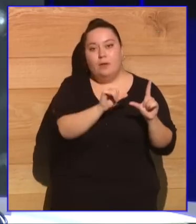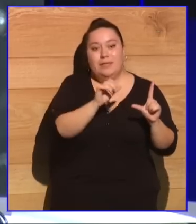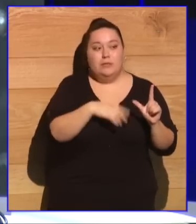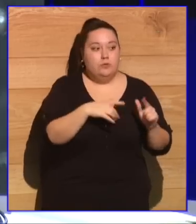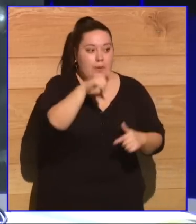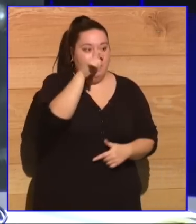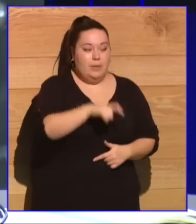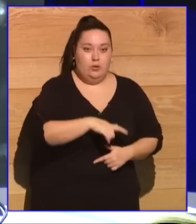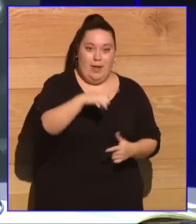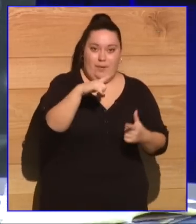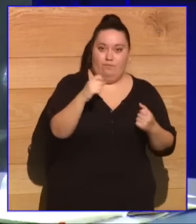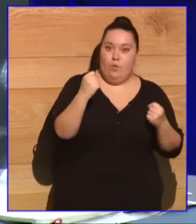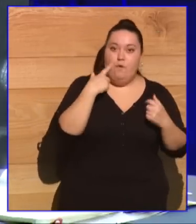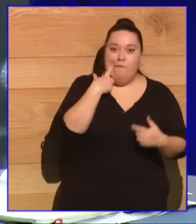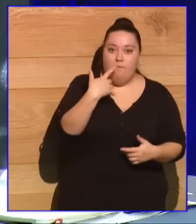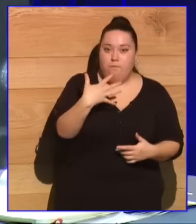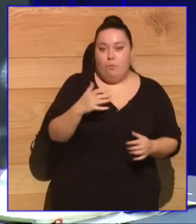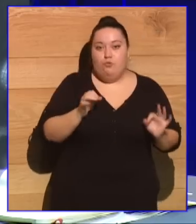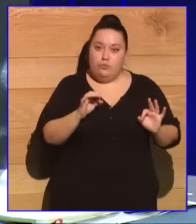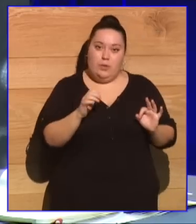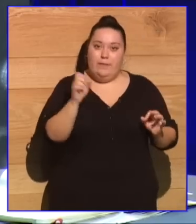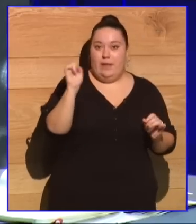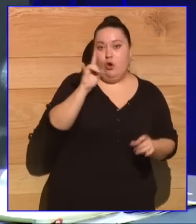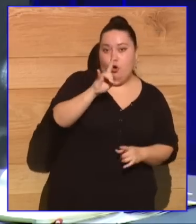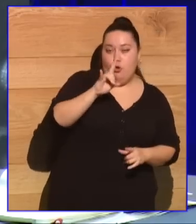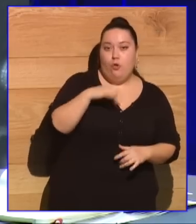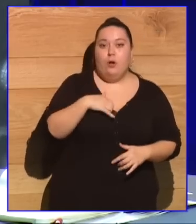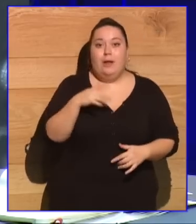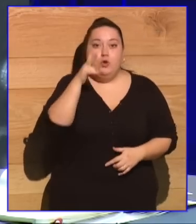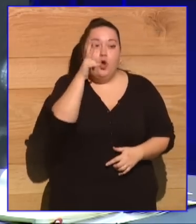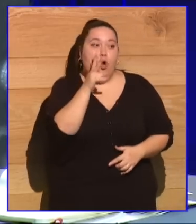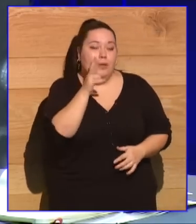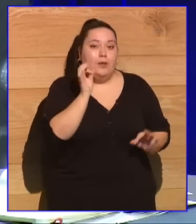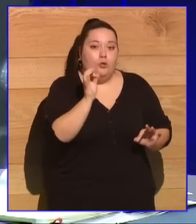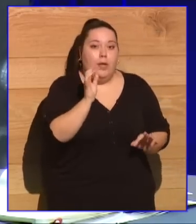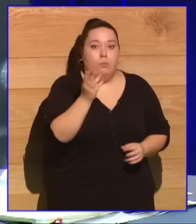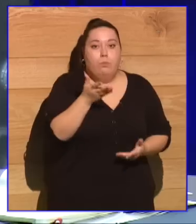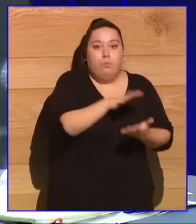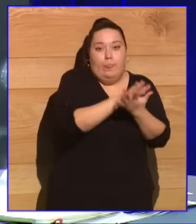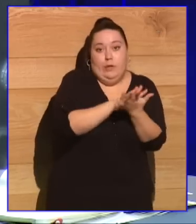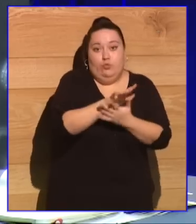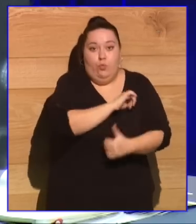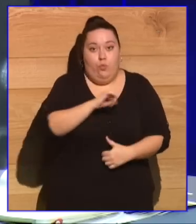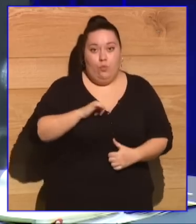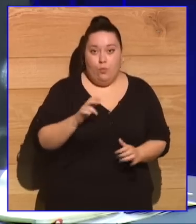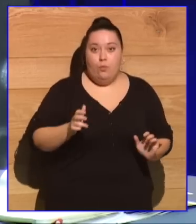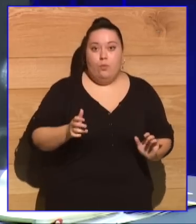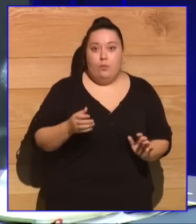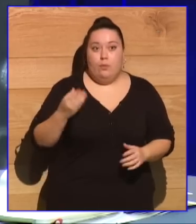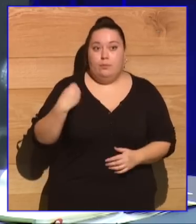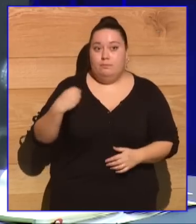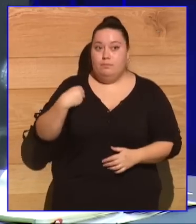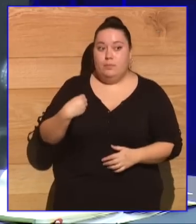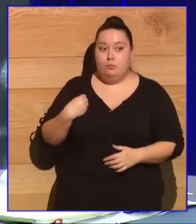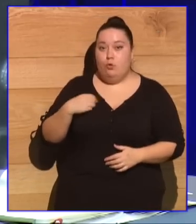rock desintegrándose en una habitación de hotel. Ese es el corazón de la película. De eso va. Que es como si se sentía Roger Waters en